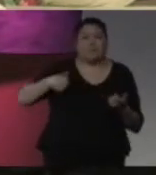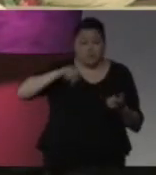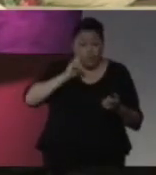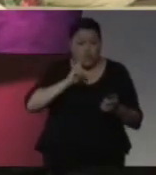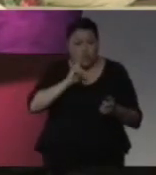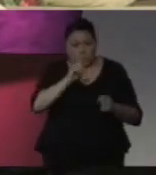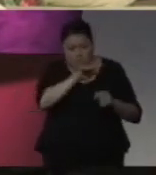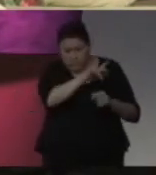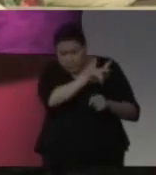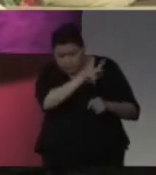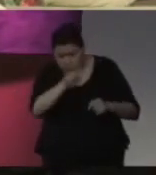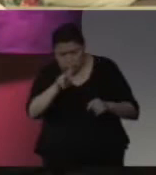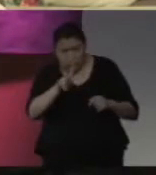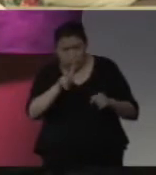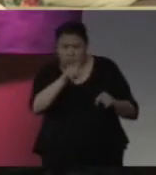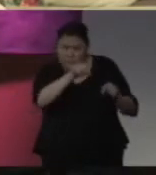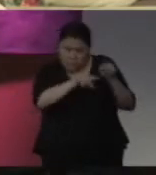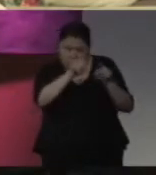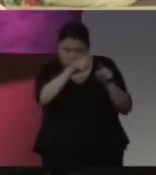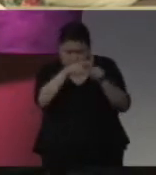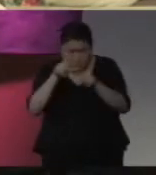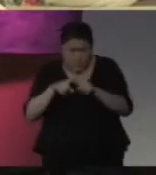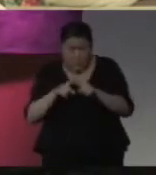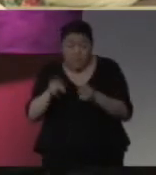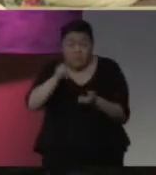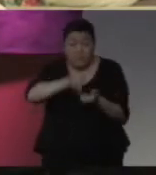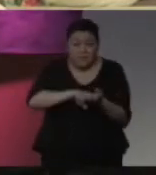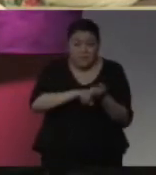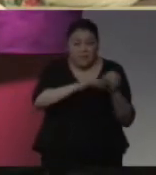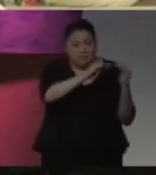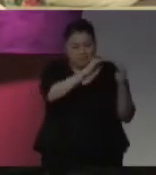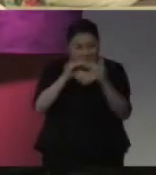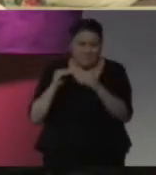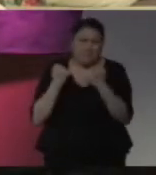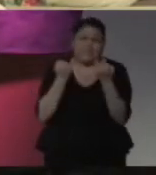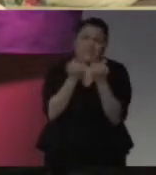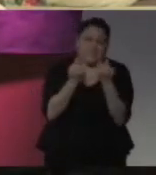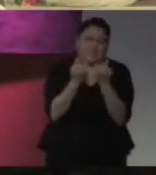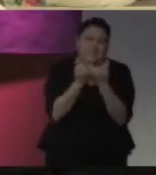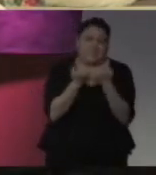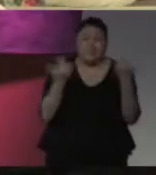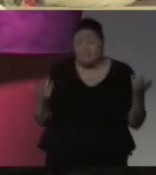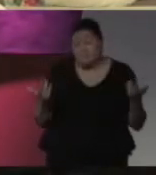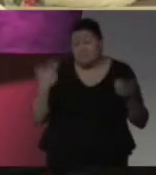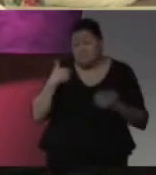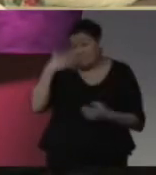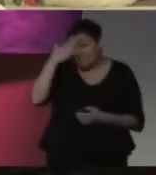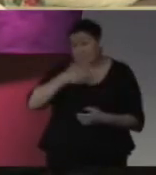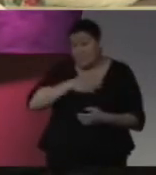diferencia sin jerarquías internas. Y bueno, solo me queda